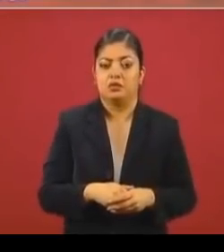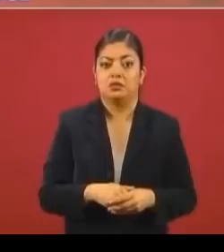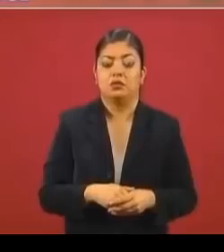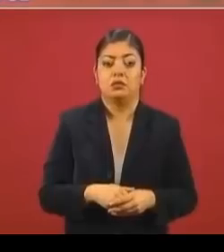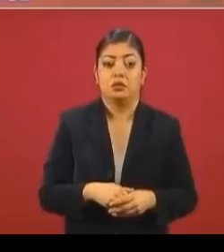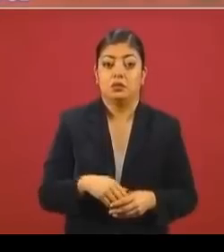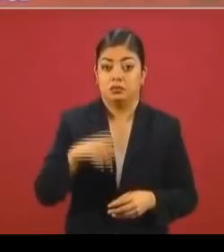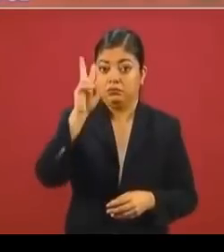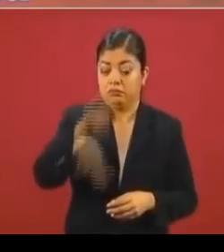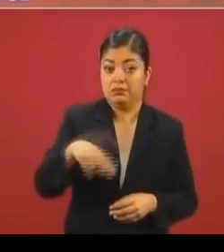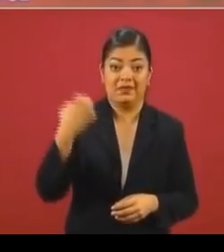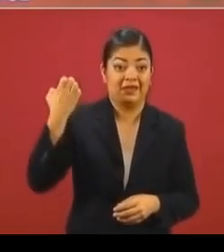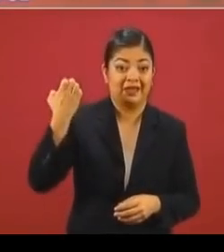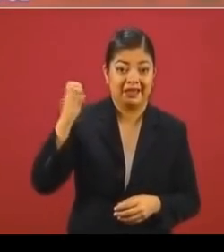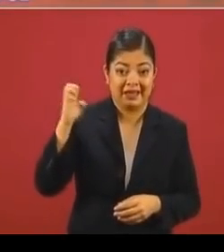de enero